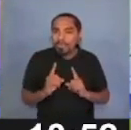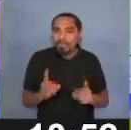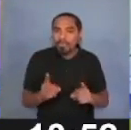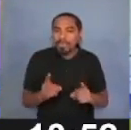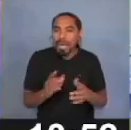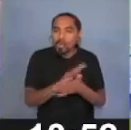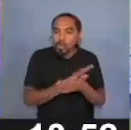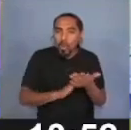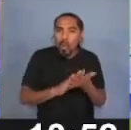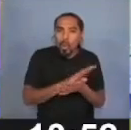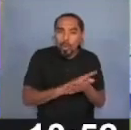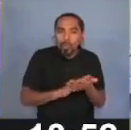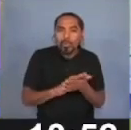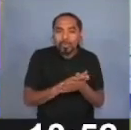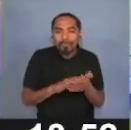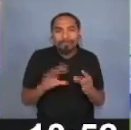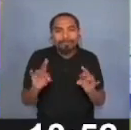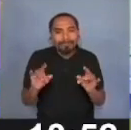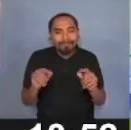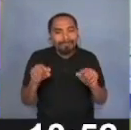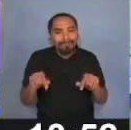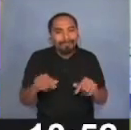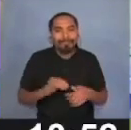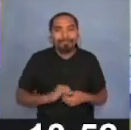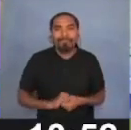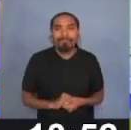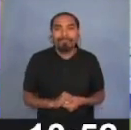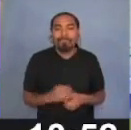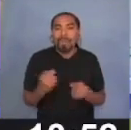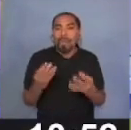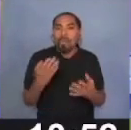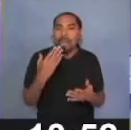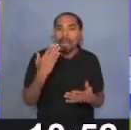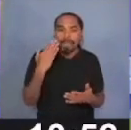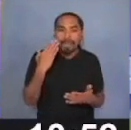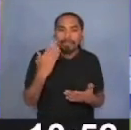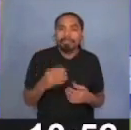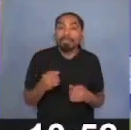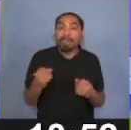conflicto que se mantiene en algunas escuelas. Adelante ustedes, buenas tardes. Bien, Jorge, buenas tardes, muchas gracias.